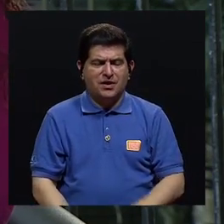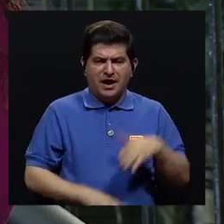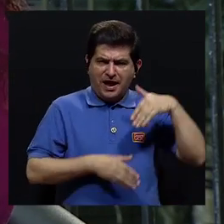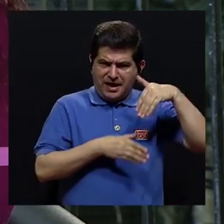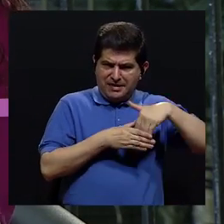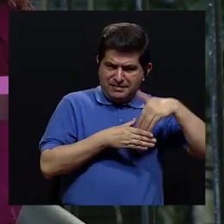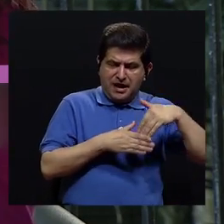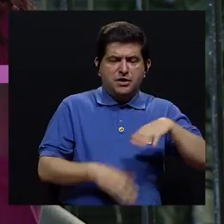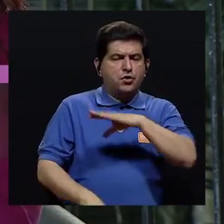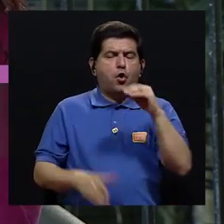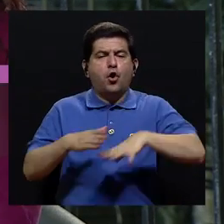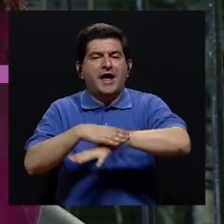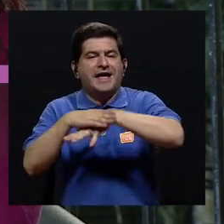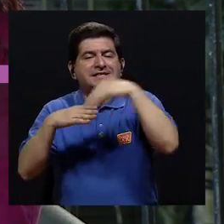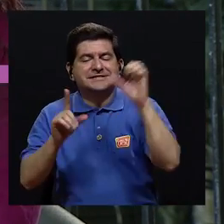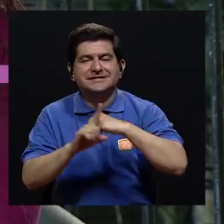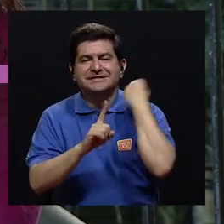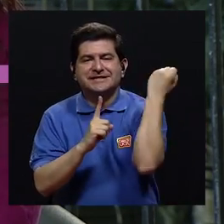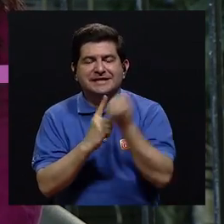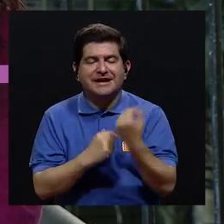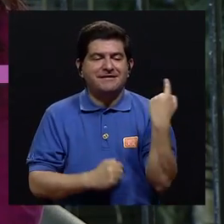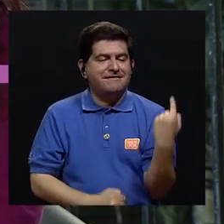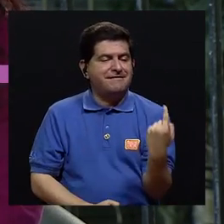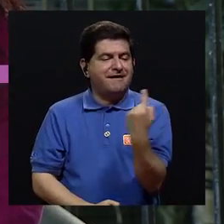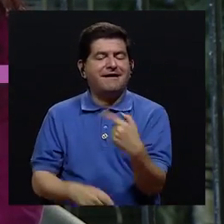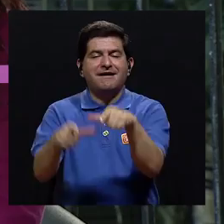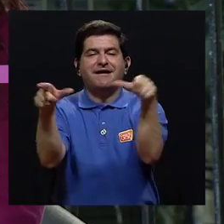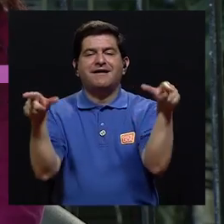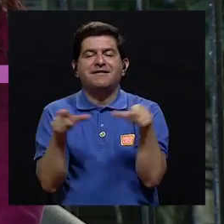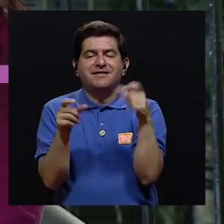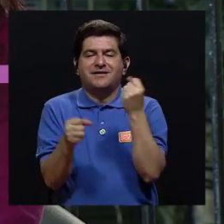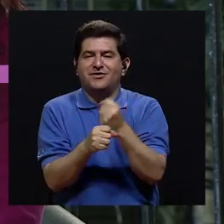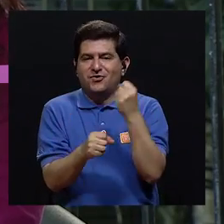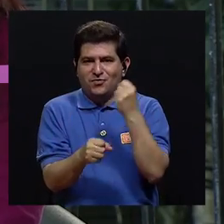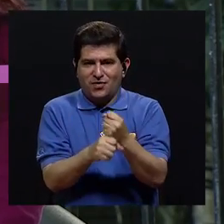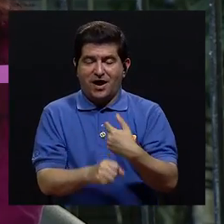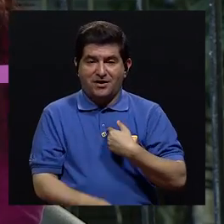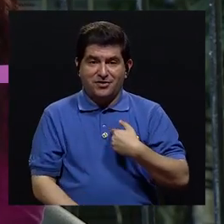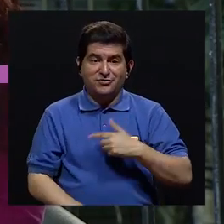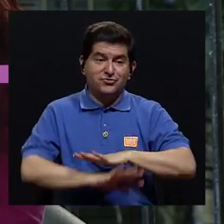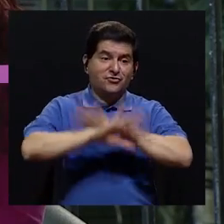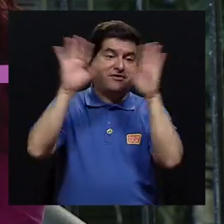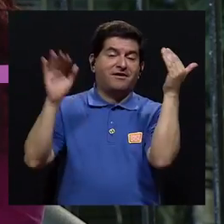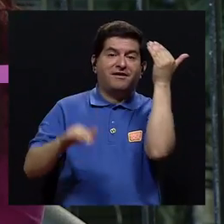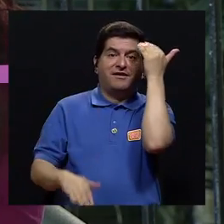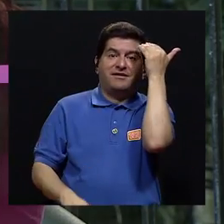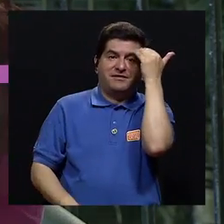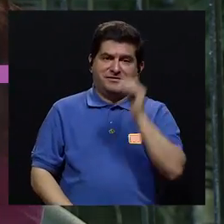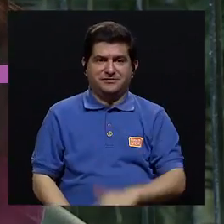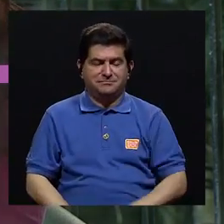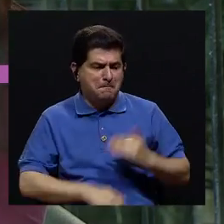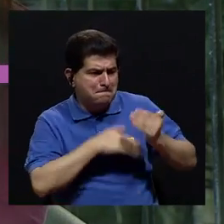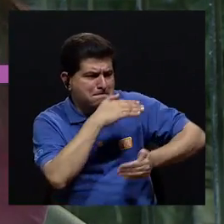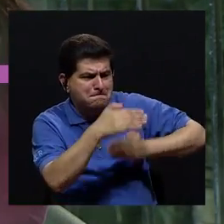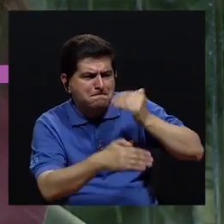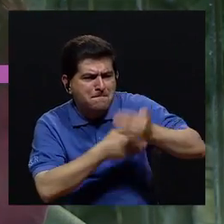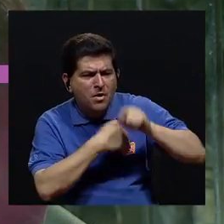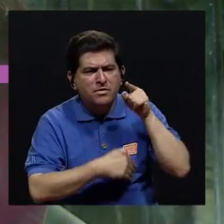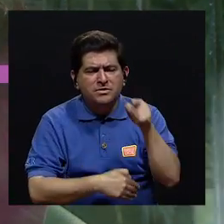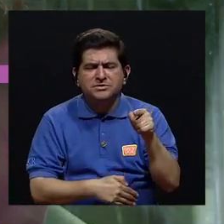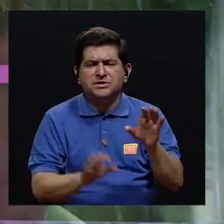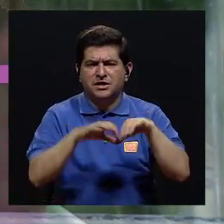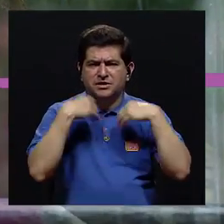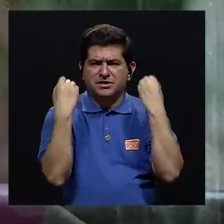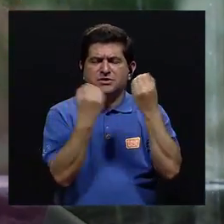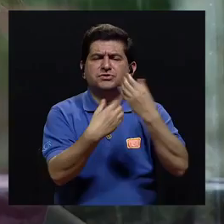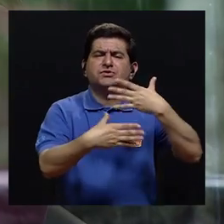factores internos o factores externos que podrían estar en cada uno de los puestos de trabajo. Por eso tengo que tener muy claro cuáles son los procesos que lleva a